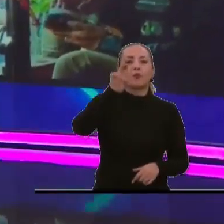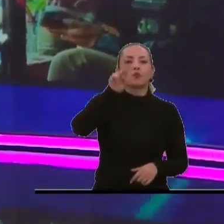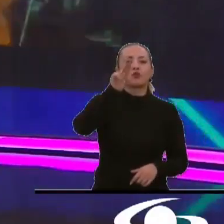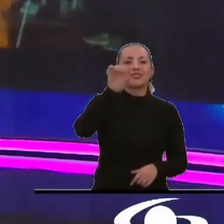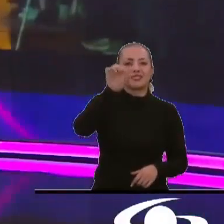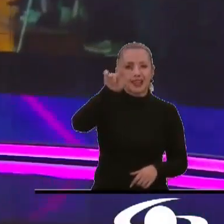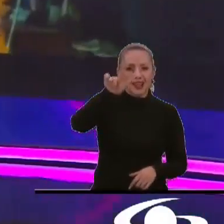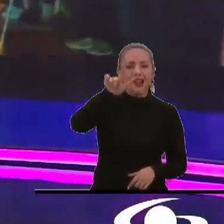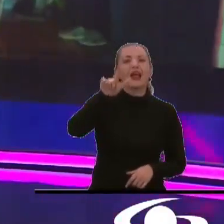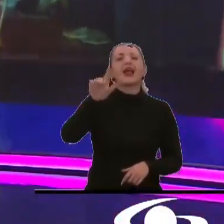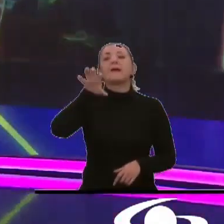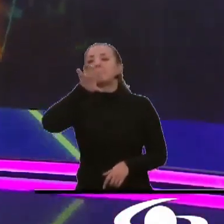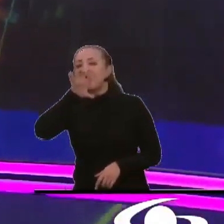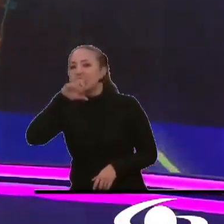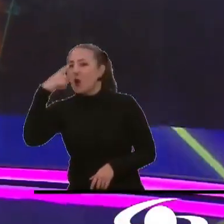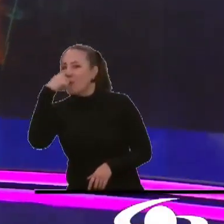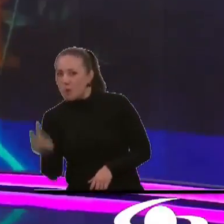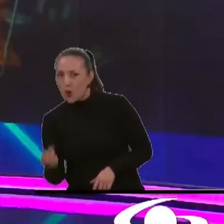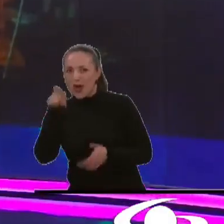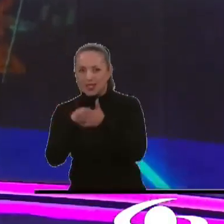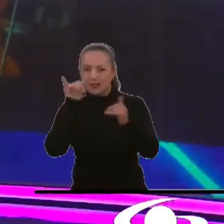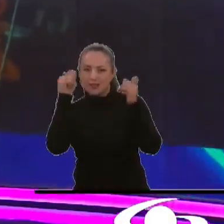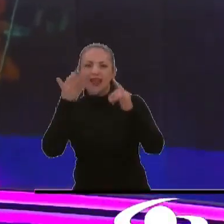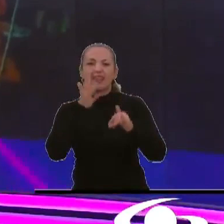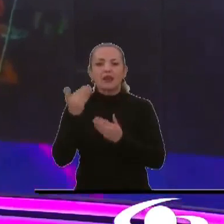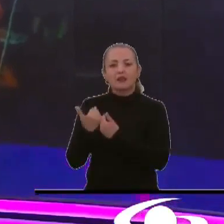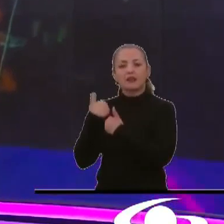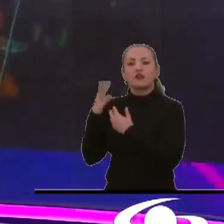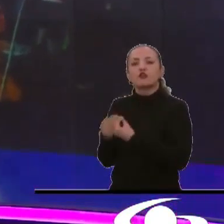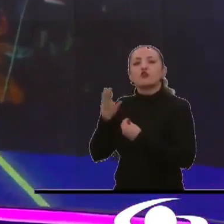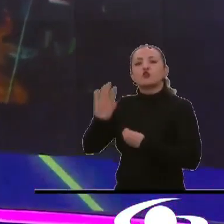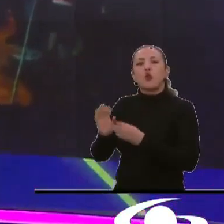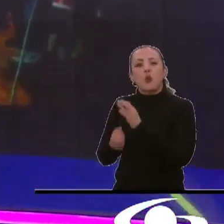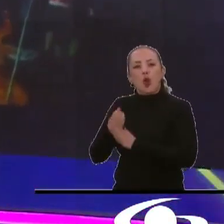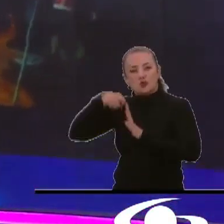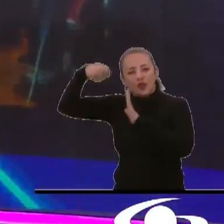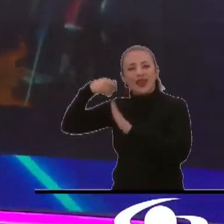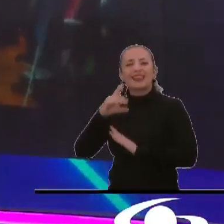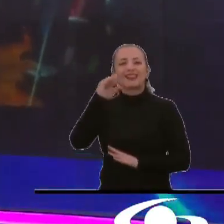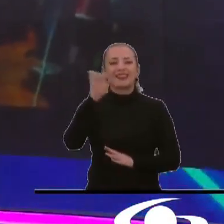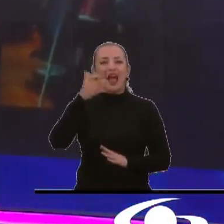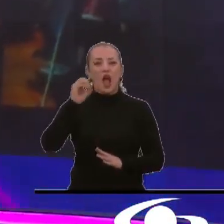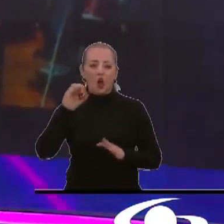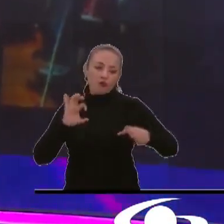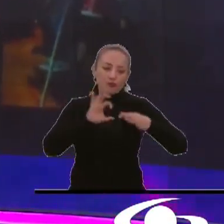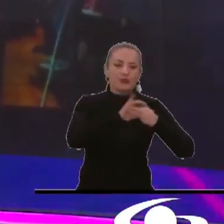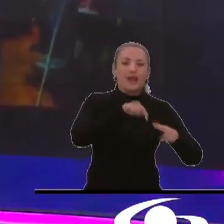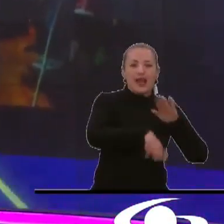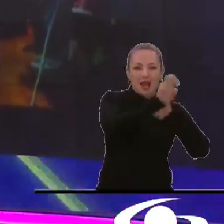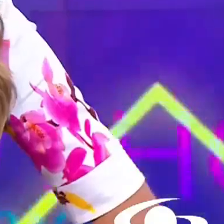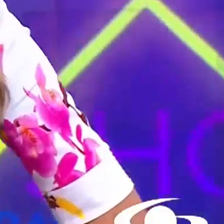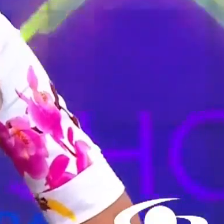La cinta cuenta con la producción asociada de Dago García Producciones y Caracol Cine. Acá los detalles de cómo se graba esta